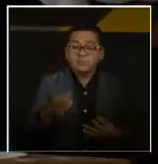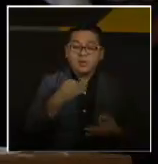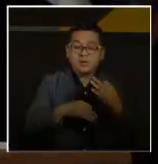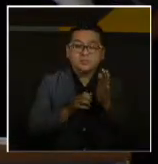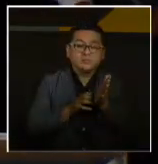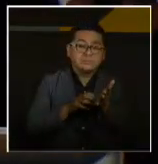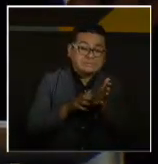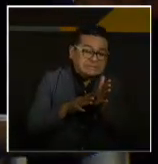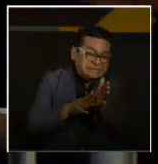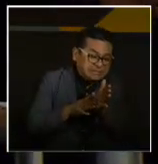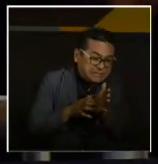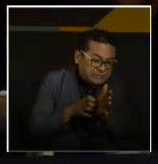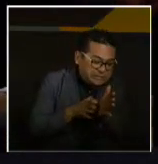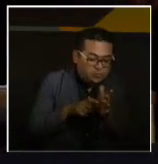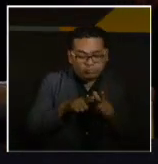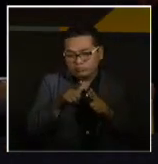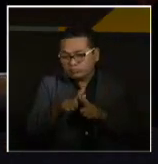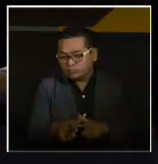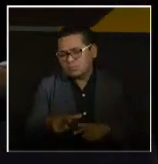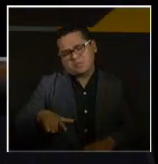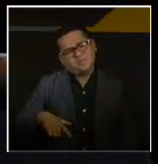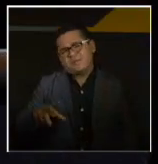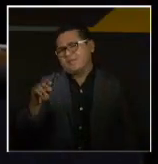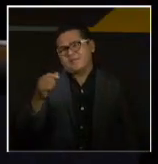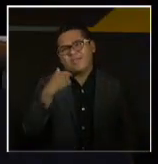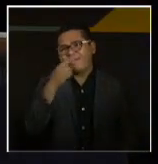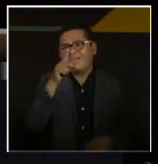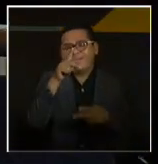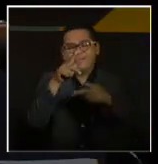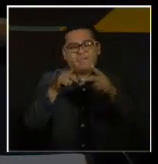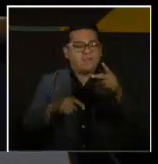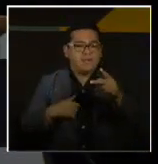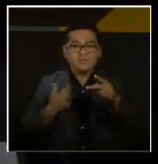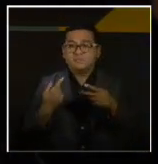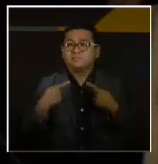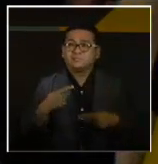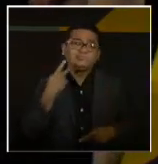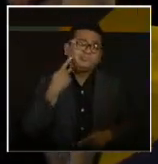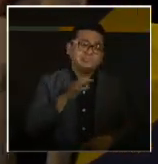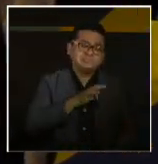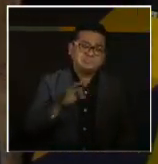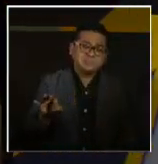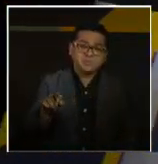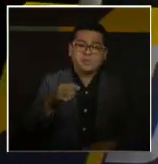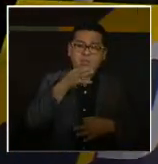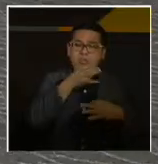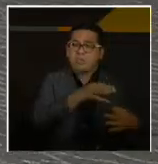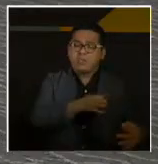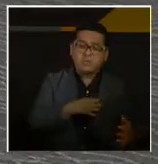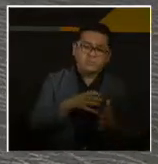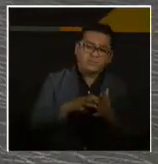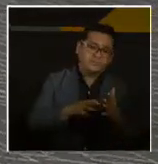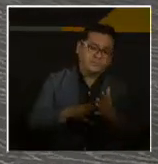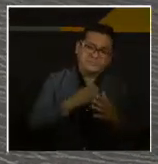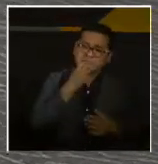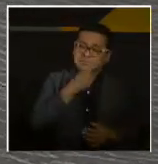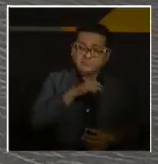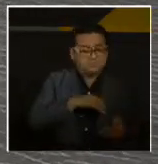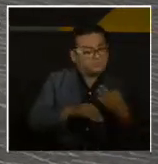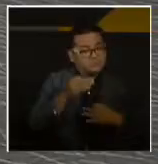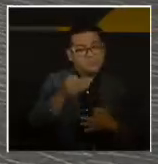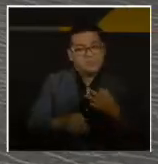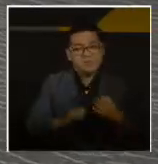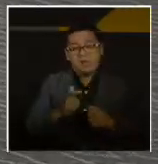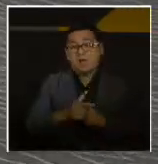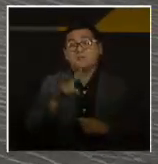corrupción continúe. En mi gobierno no vamos a permitir que ningún funcionario caiga en actos de corrupción y que en caso